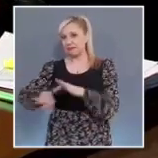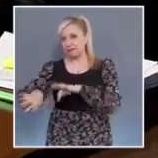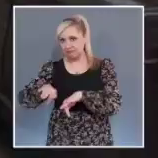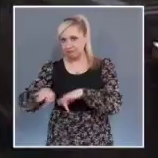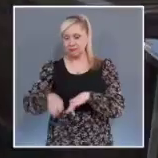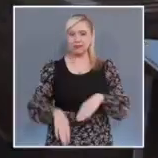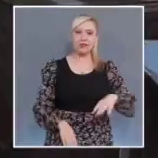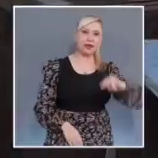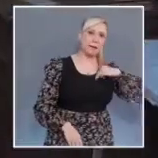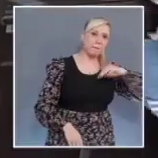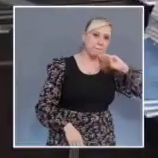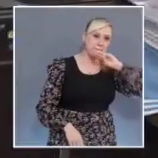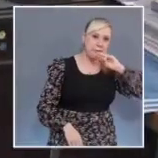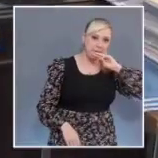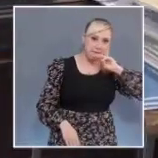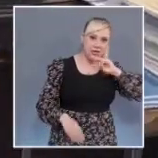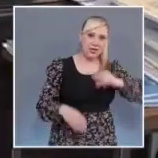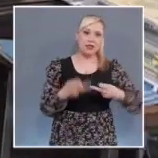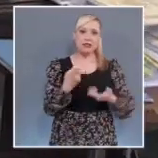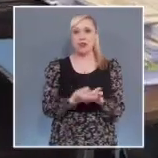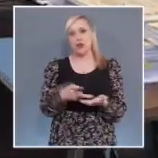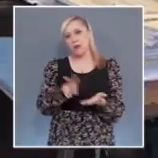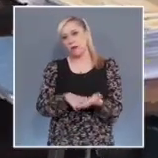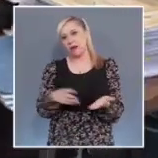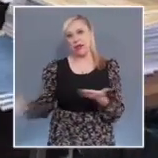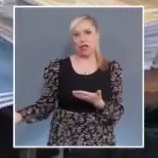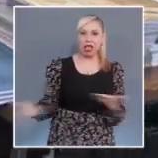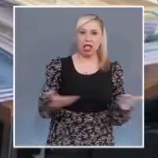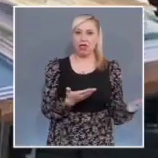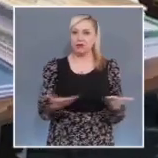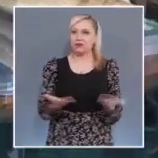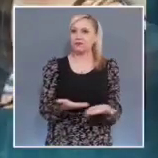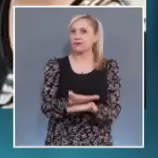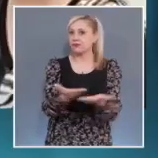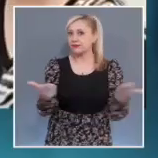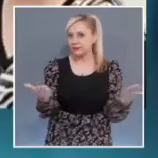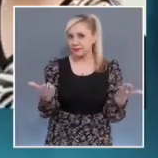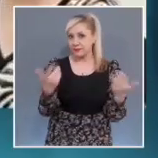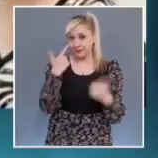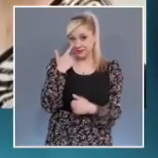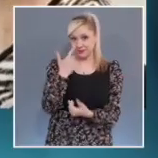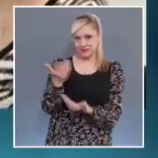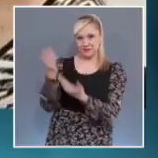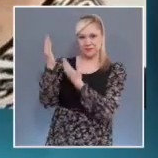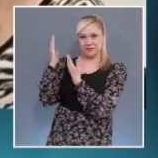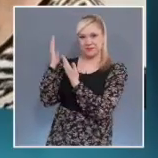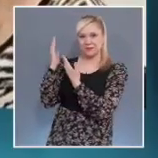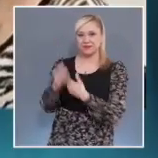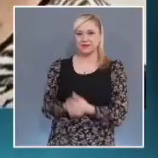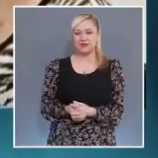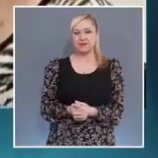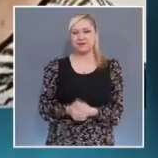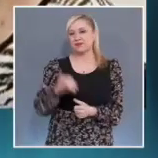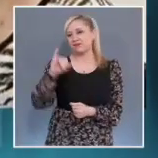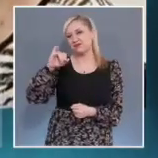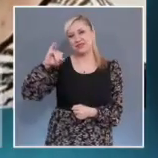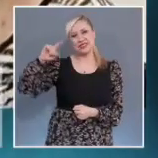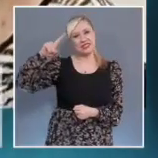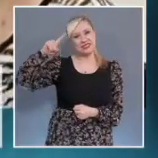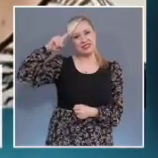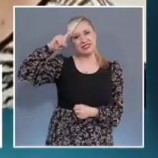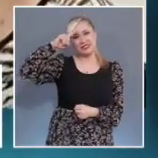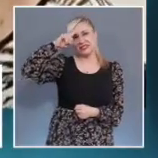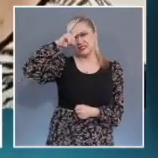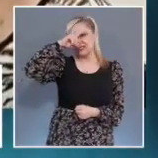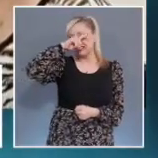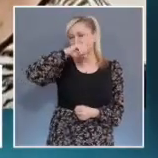dentro del órgano jurisdiccional en el que trabajan. Ha sido una etapa muy difícil, muy complicada,